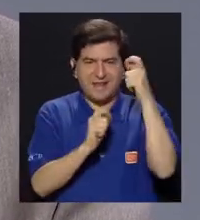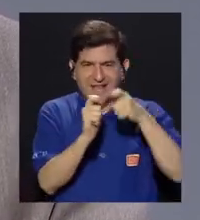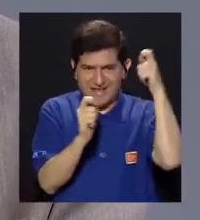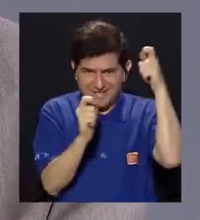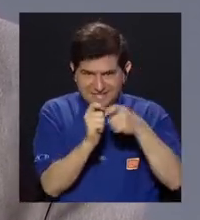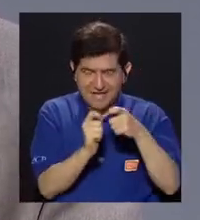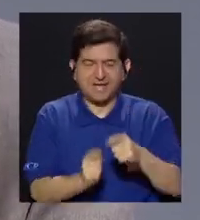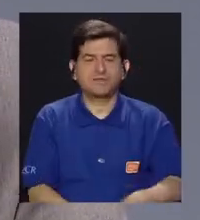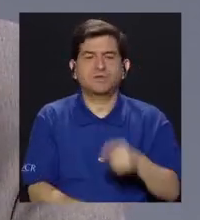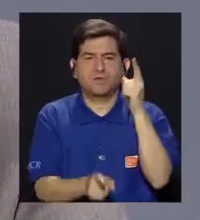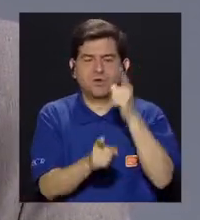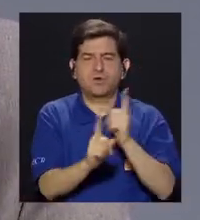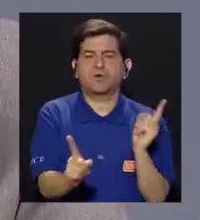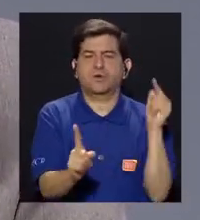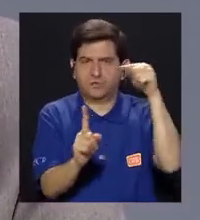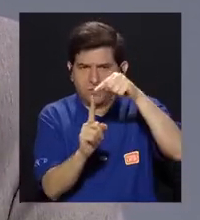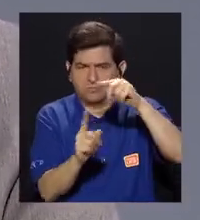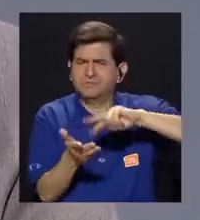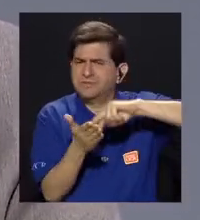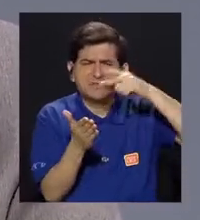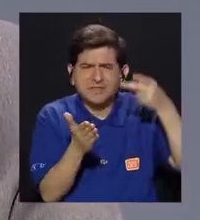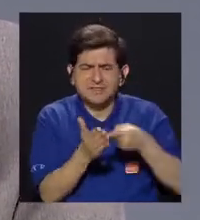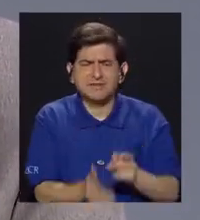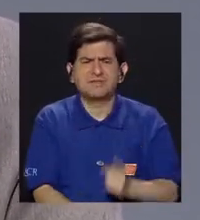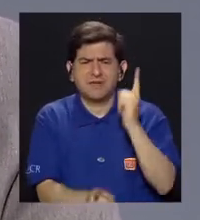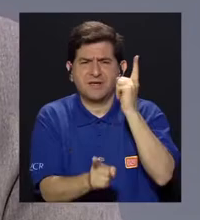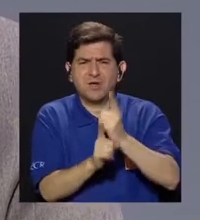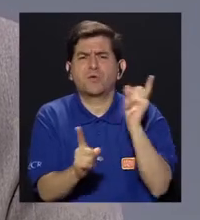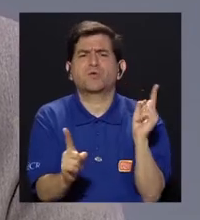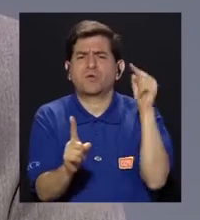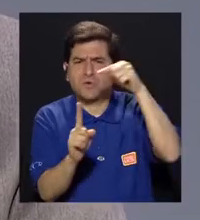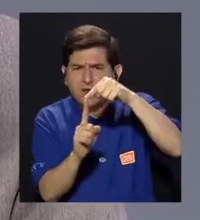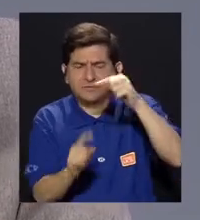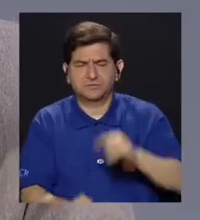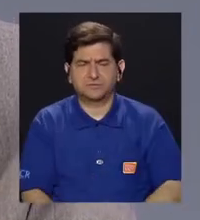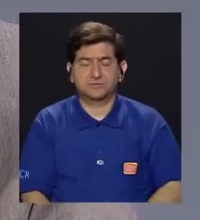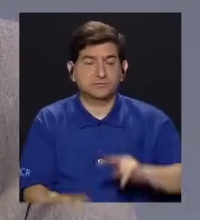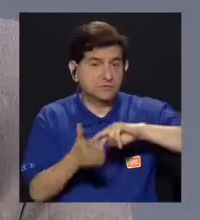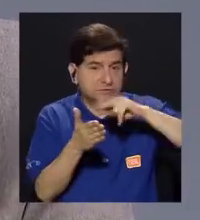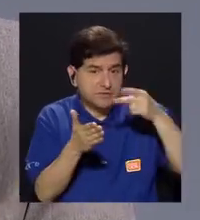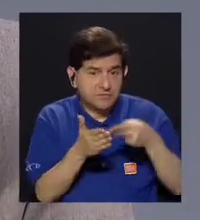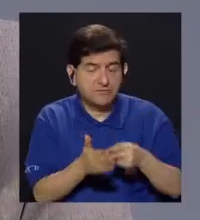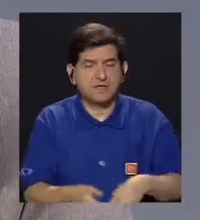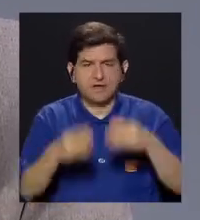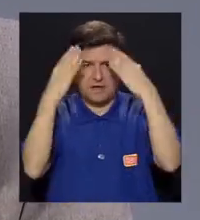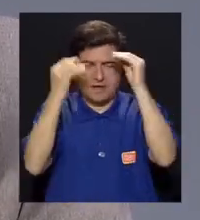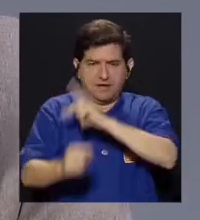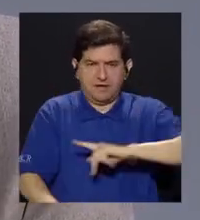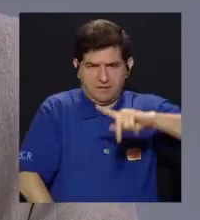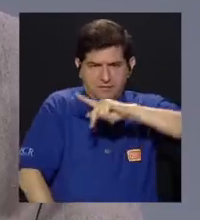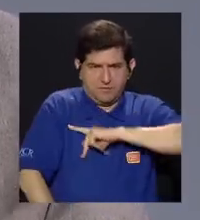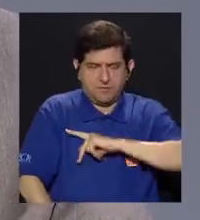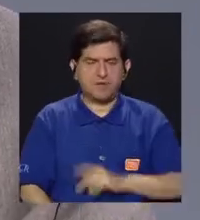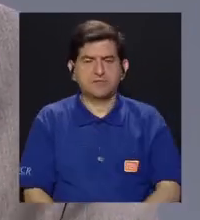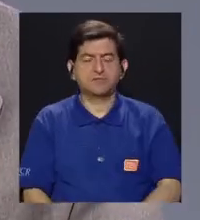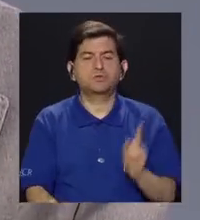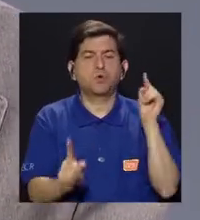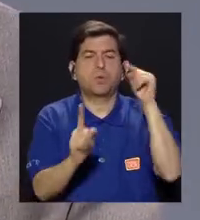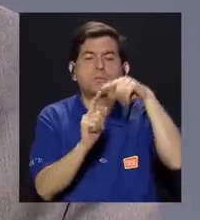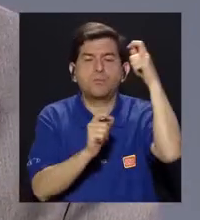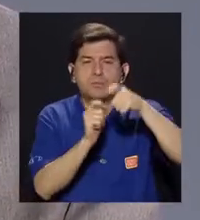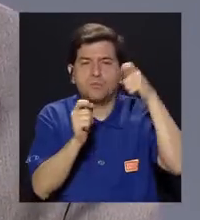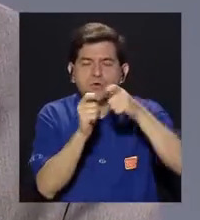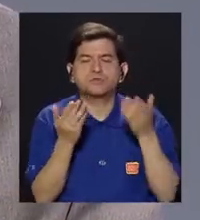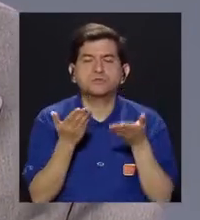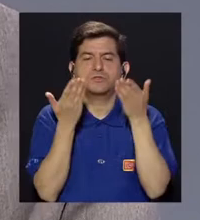exacto y adecuada al fin y que quiere decir que sea adecuado al fin que cuando se tratan datos personales tienen que darse con un fin